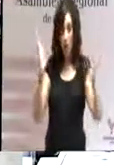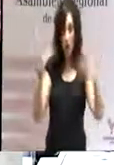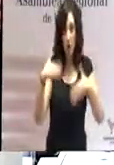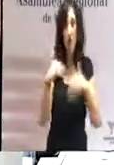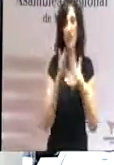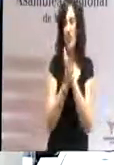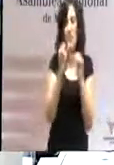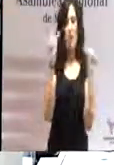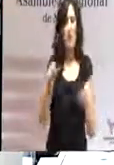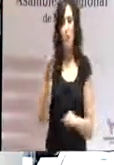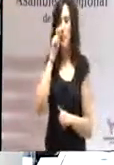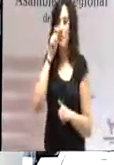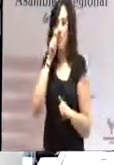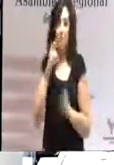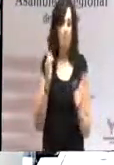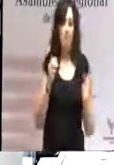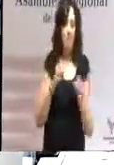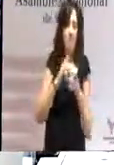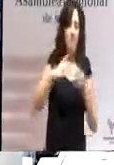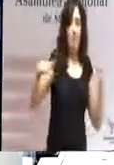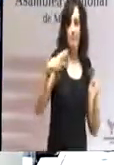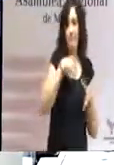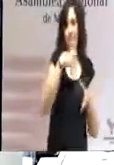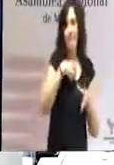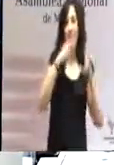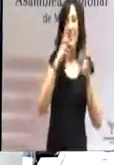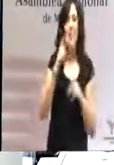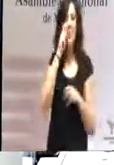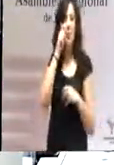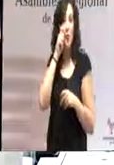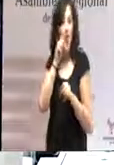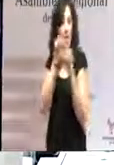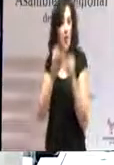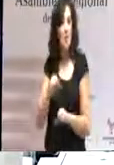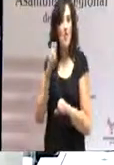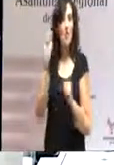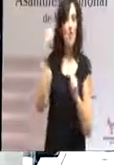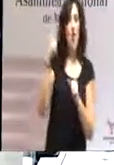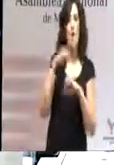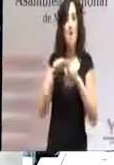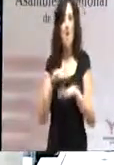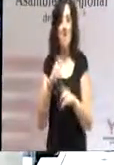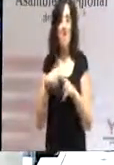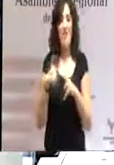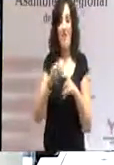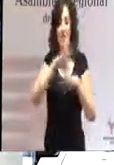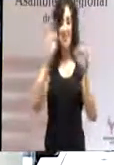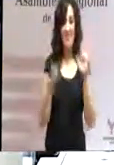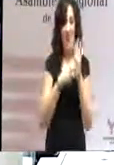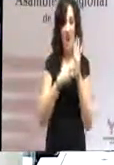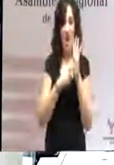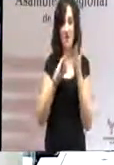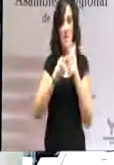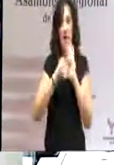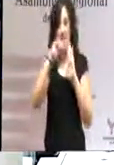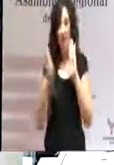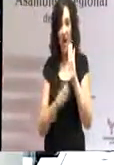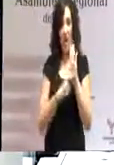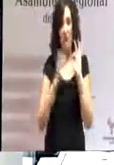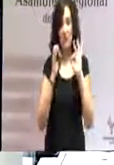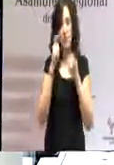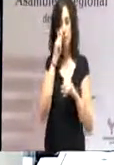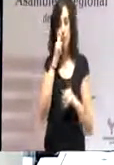turístico propio de interior, con sol y playa, un modelo, en definitiva, un plan integral de turismo.